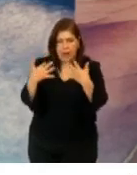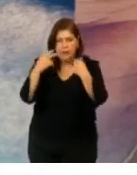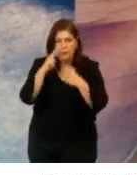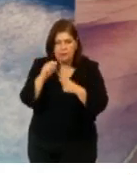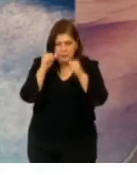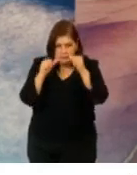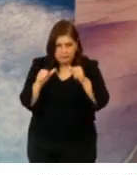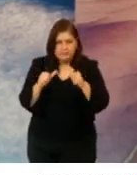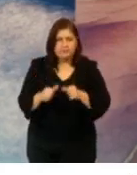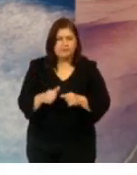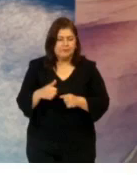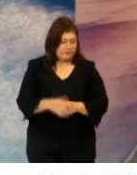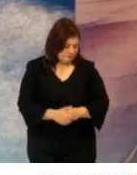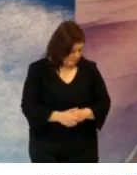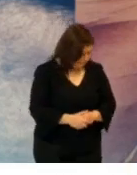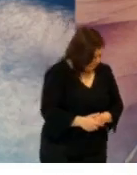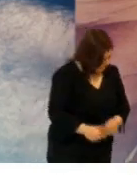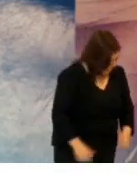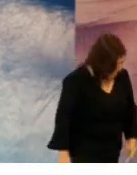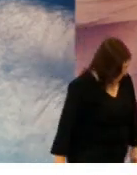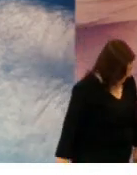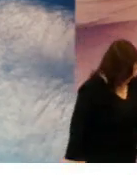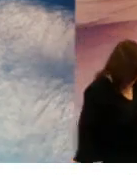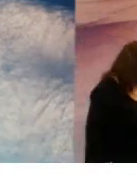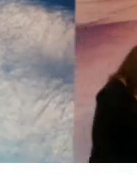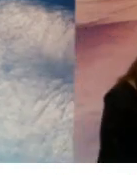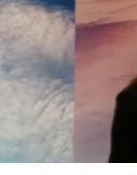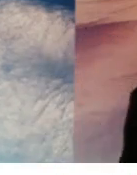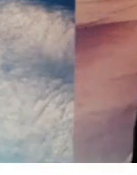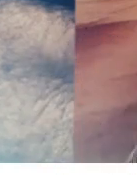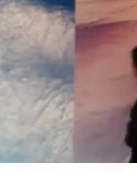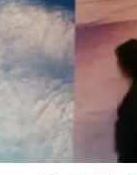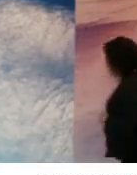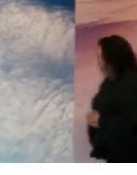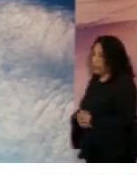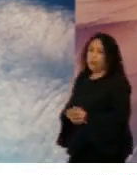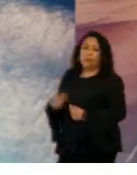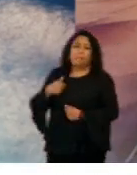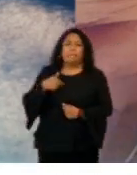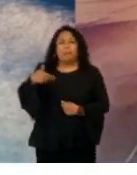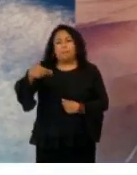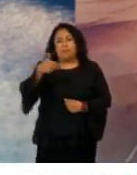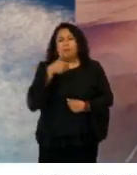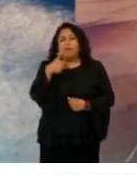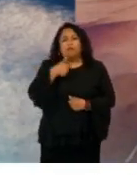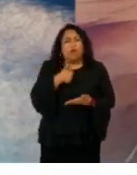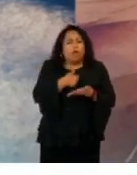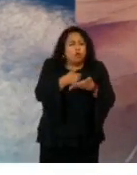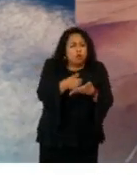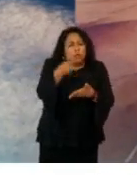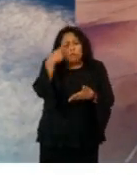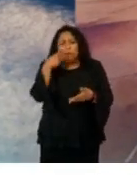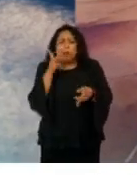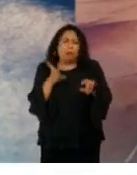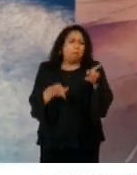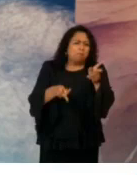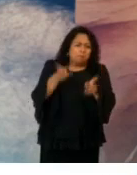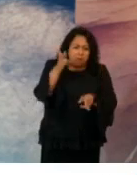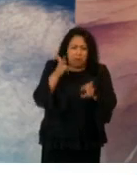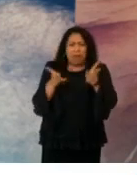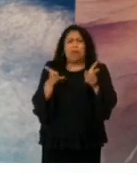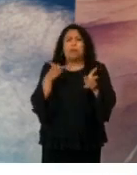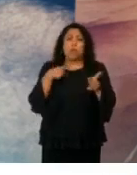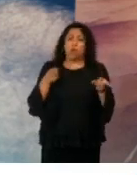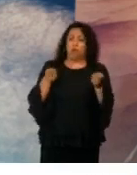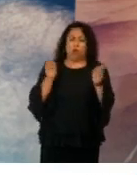pedido que, en fin, facilite la conversación, no quiere decir que la voy a moderar, es decir, me dieron permiso para hablar también.